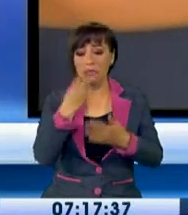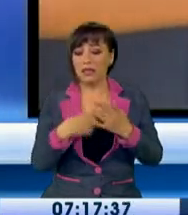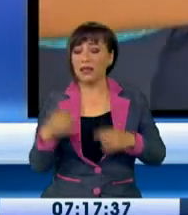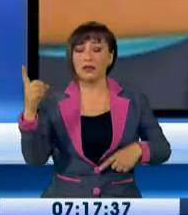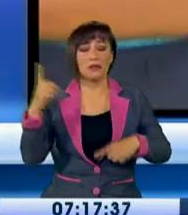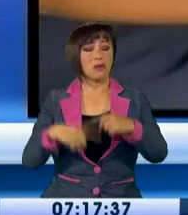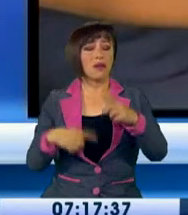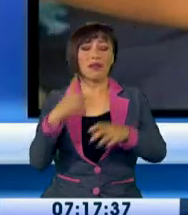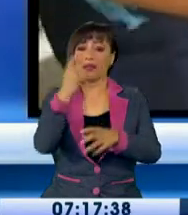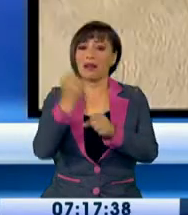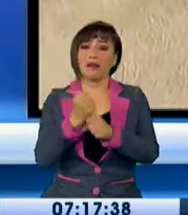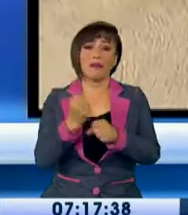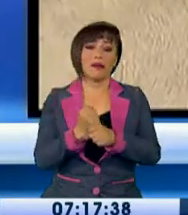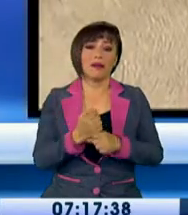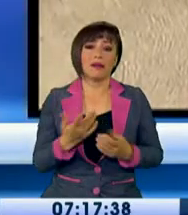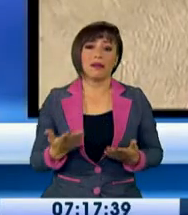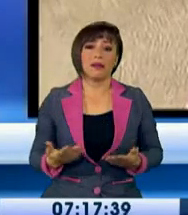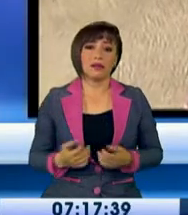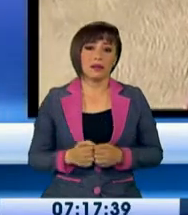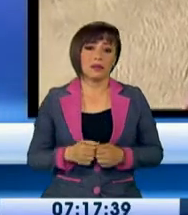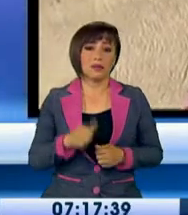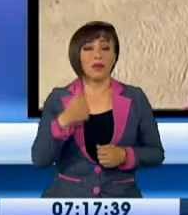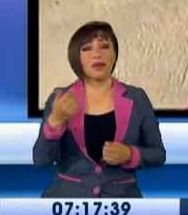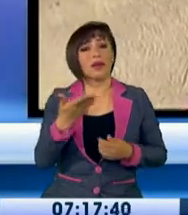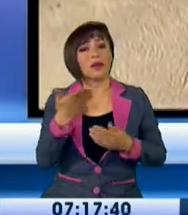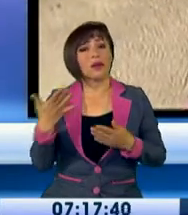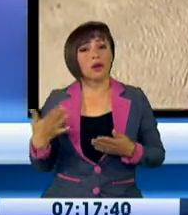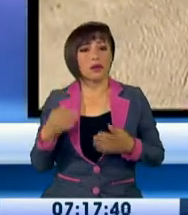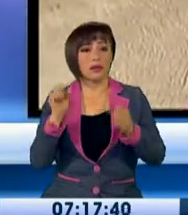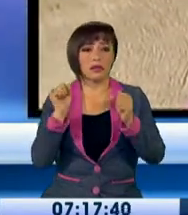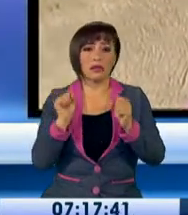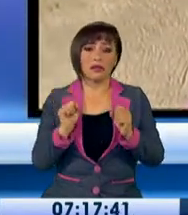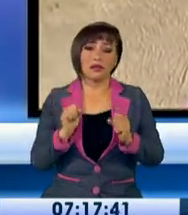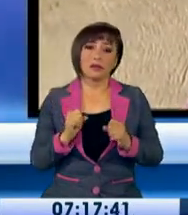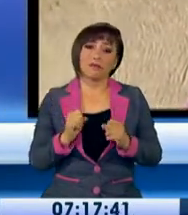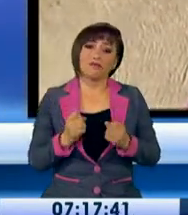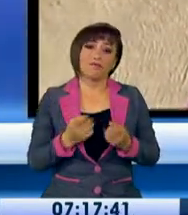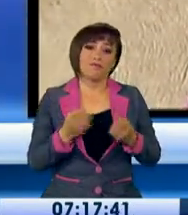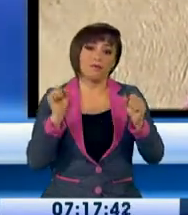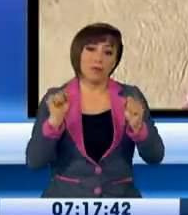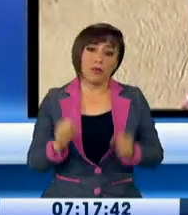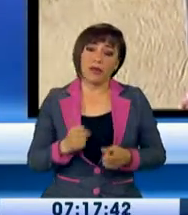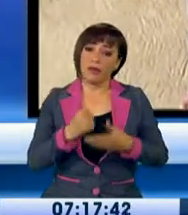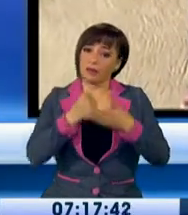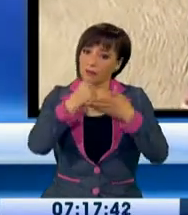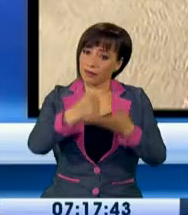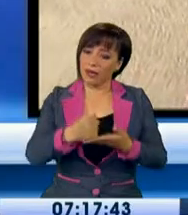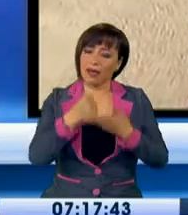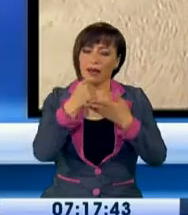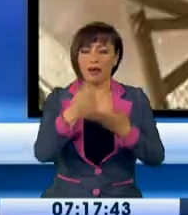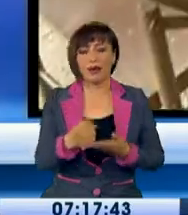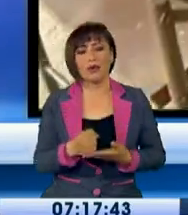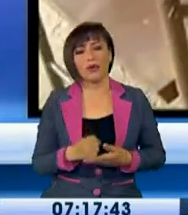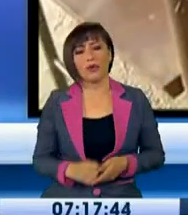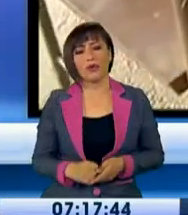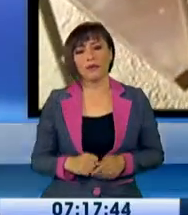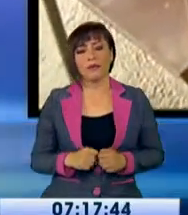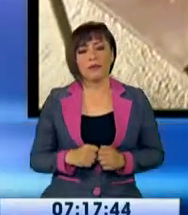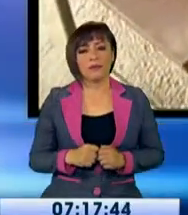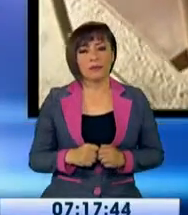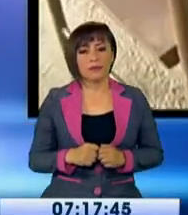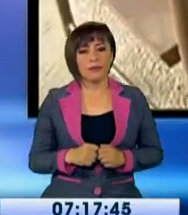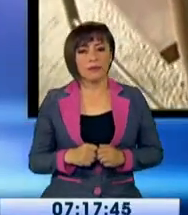tenido trabajo. Y cualquier cosa por ahí, y ahora que ha venido hay que ayudarle, colaborar con ella.